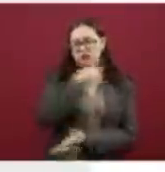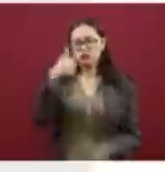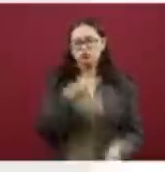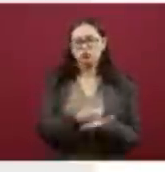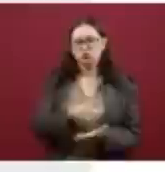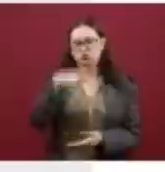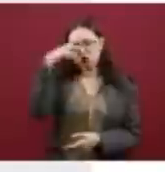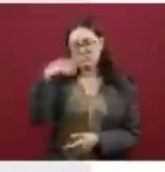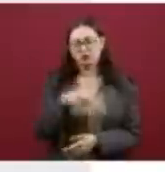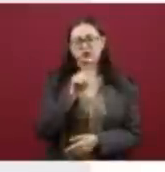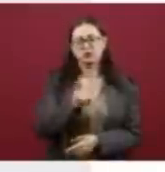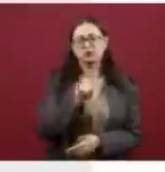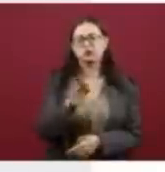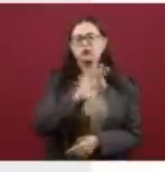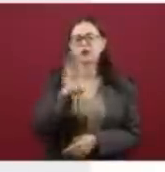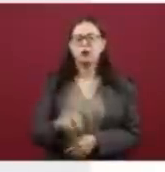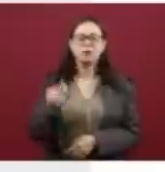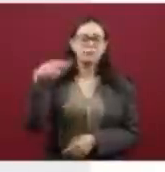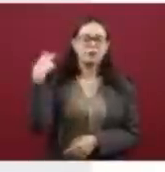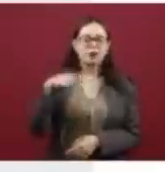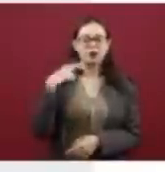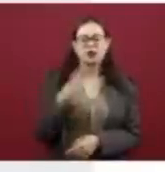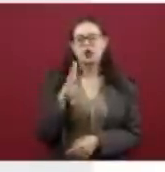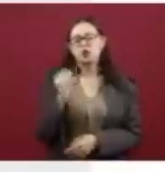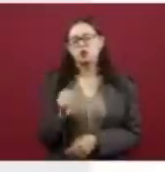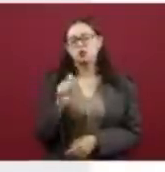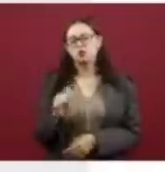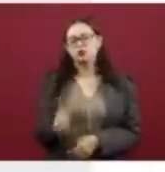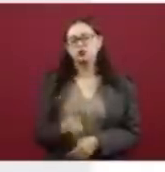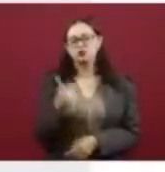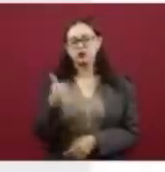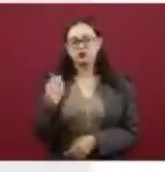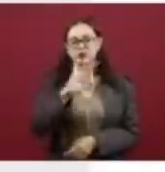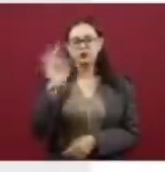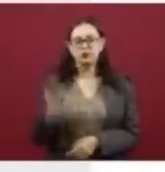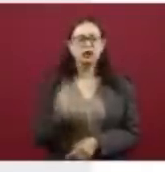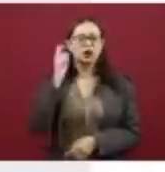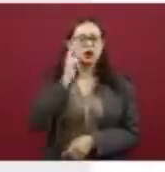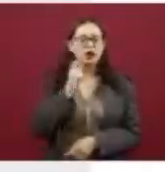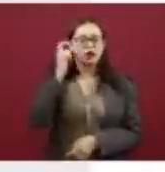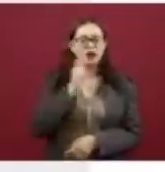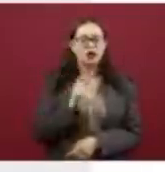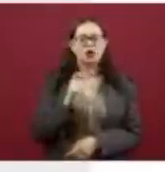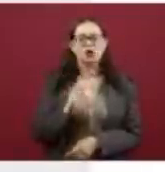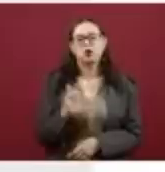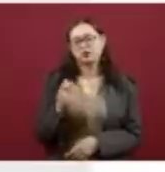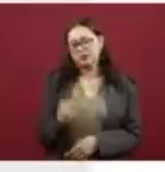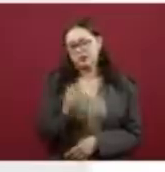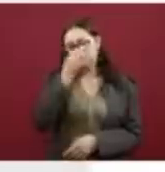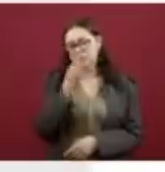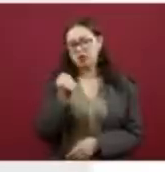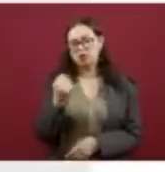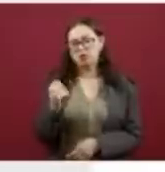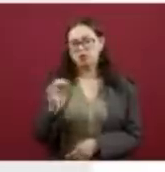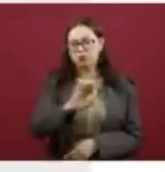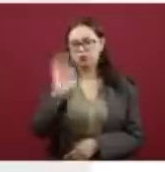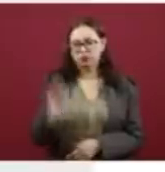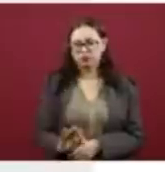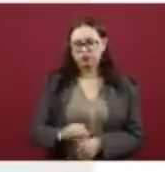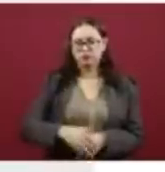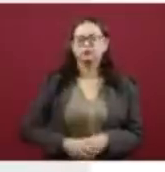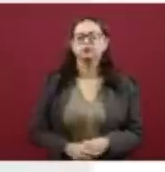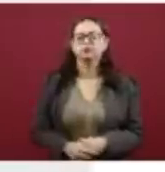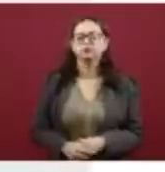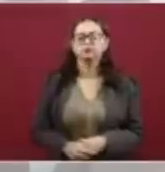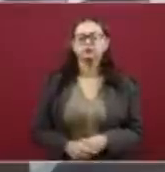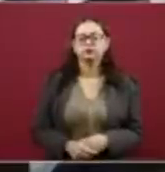del 17%, Veracruz con el 9.6% y Guerrero con cerca del 9%. ¿Qué situación